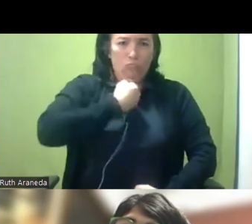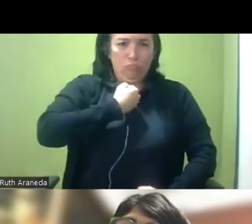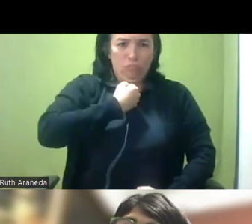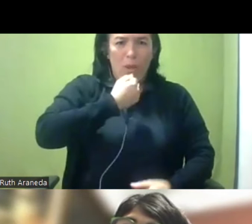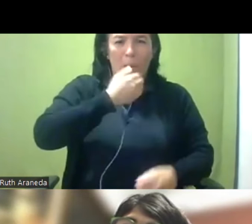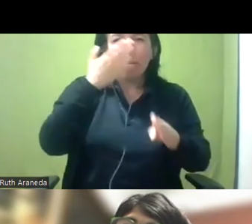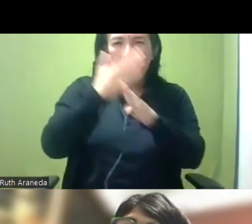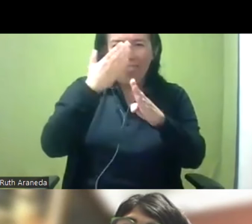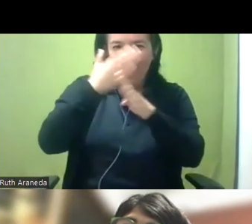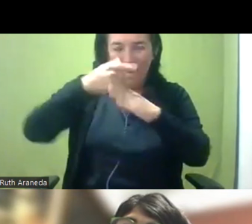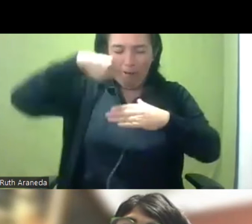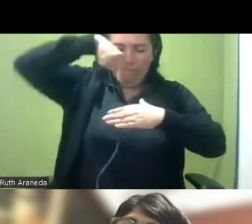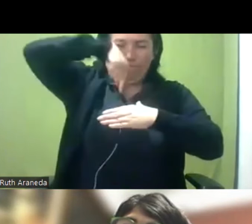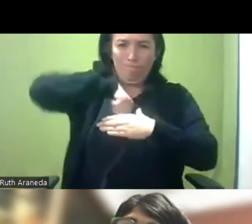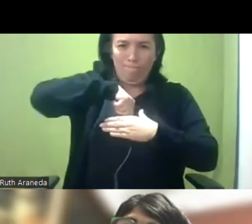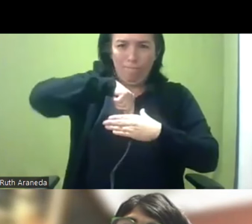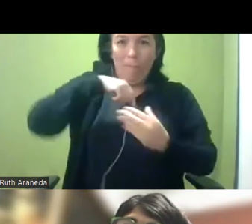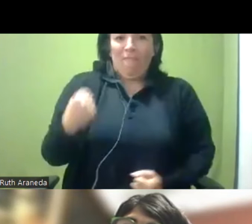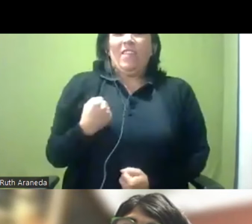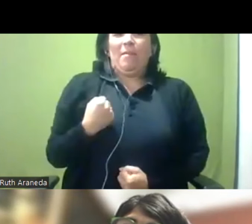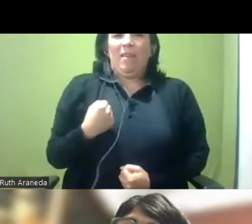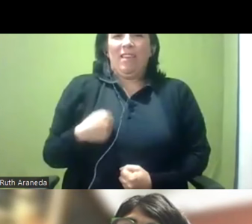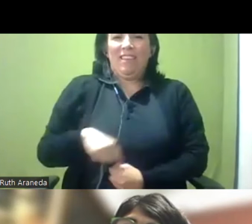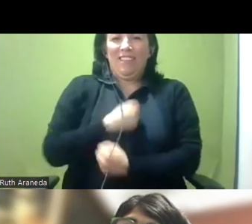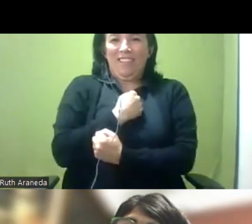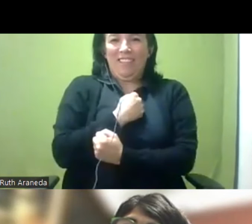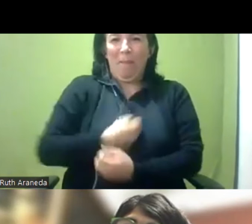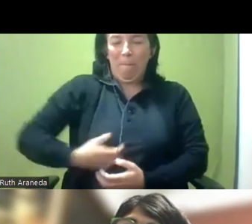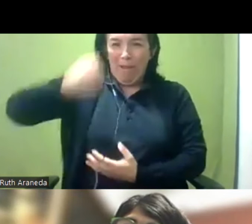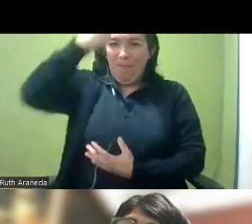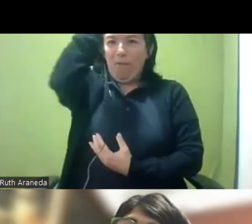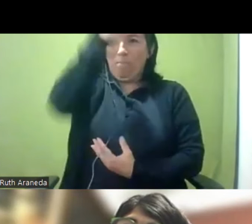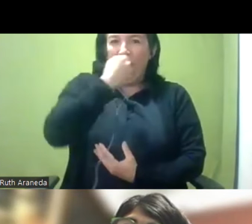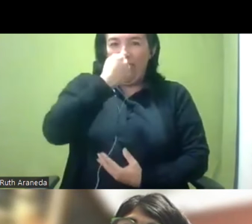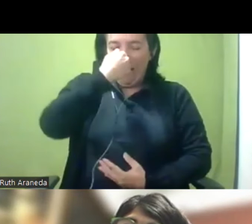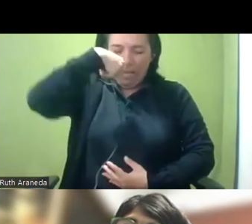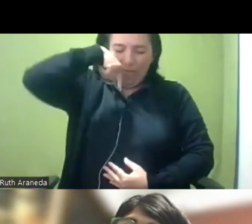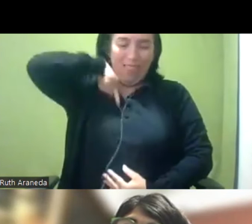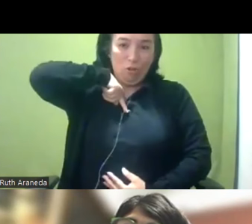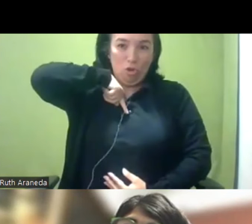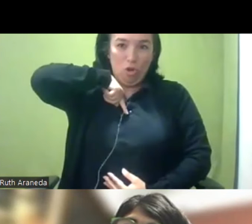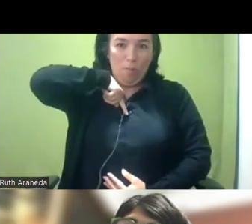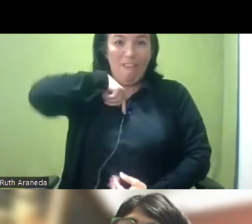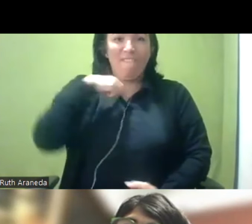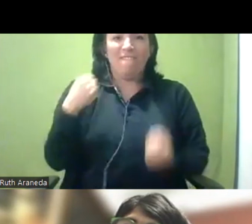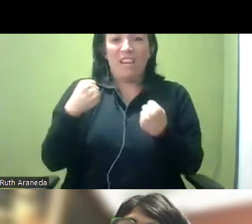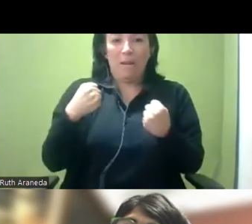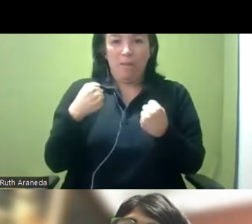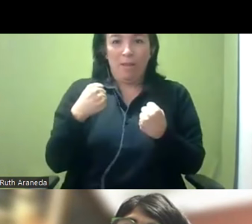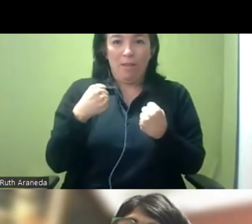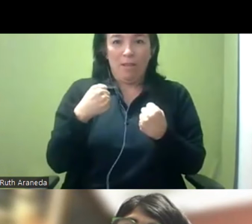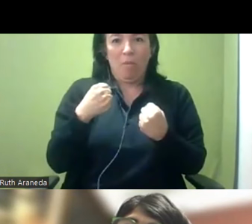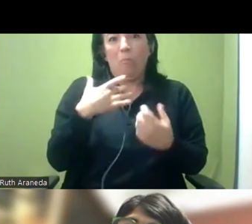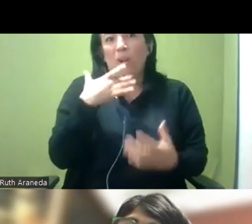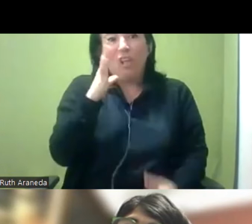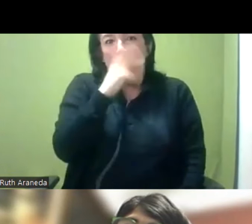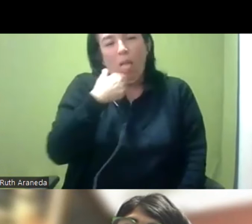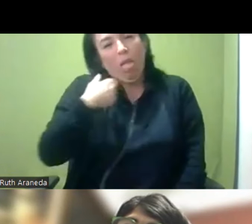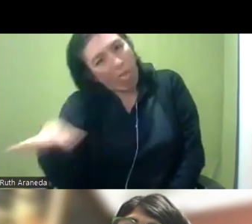maderos en el interior, por lo menos un eje central o a veces más de uno, y sobre los rostros